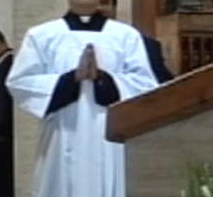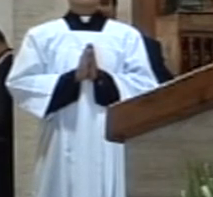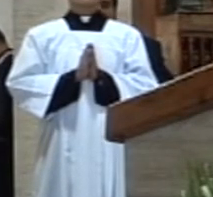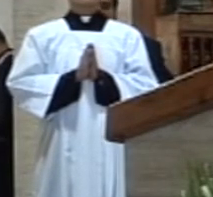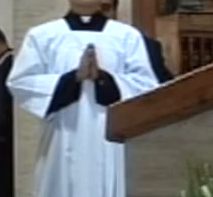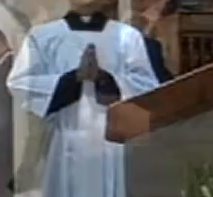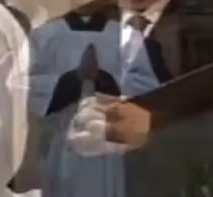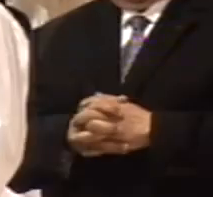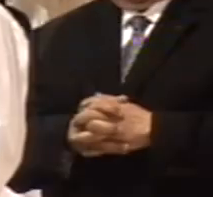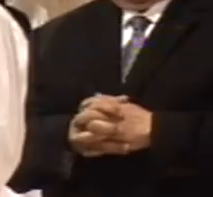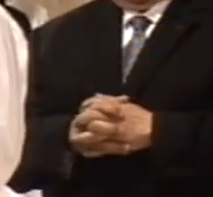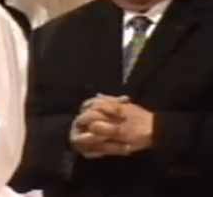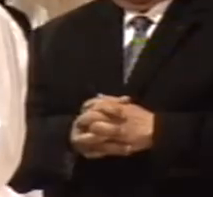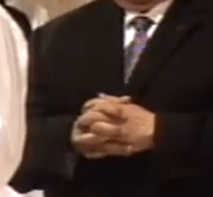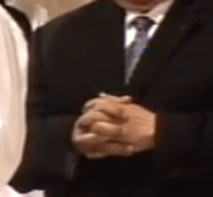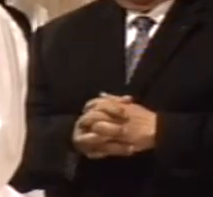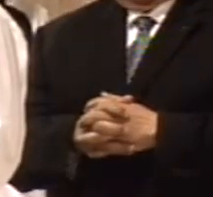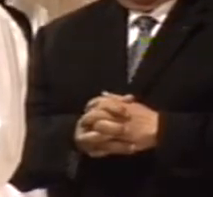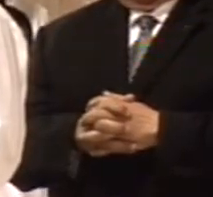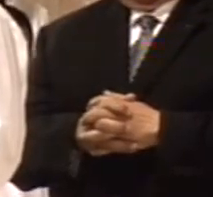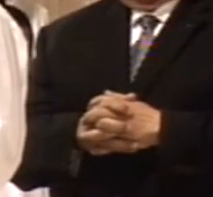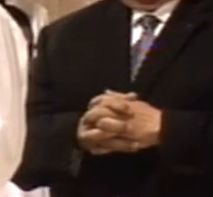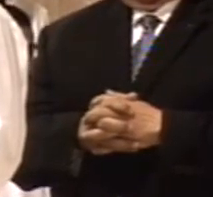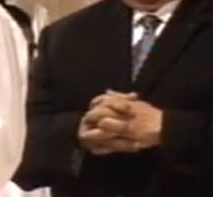Lectura del libro del profeta Isaías.